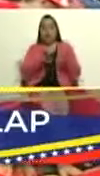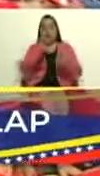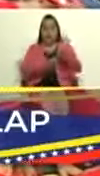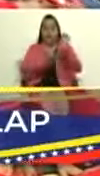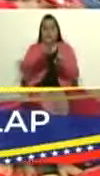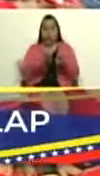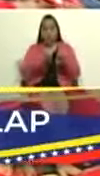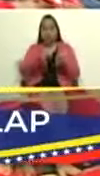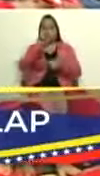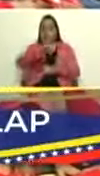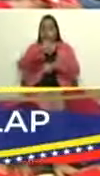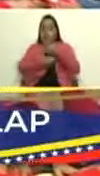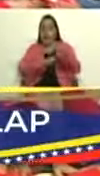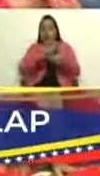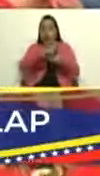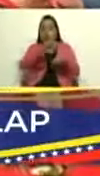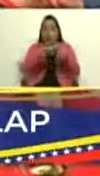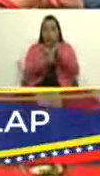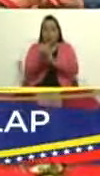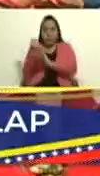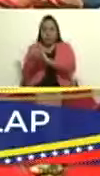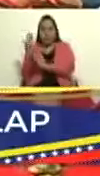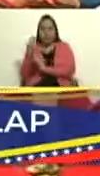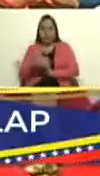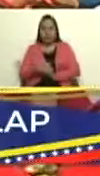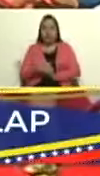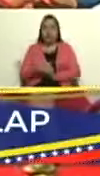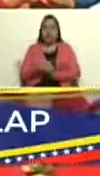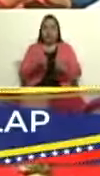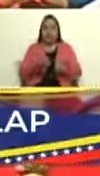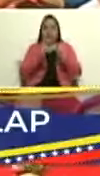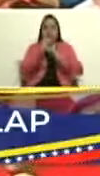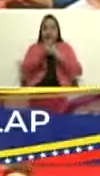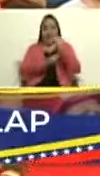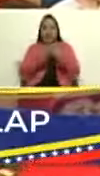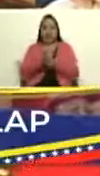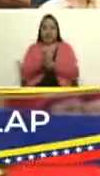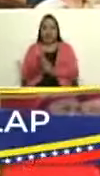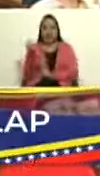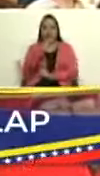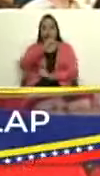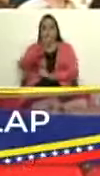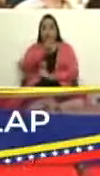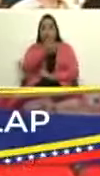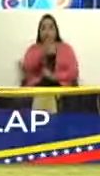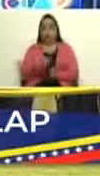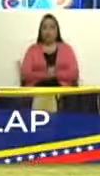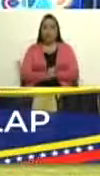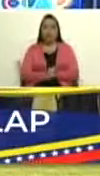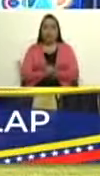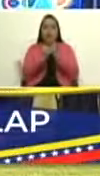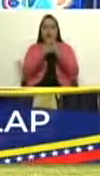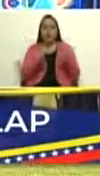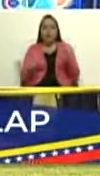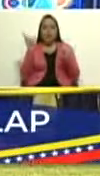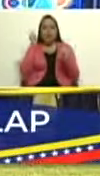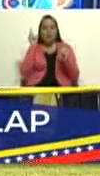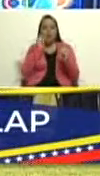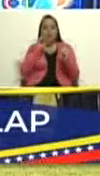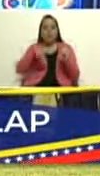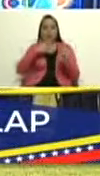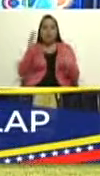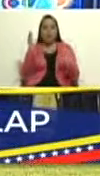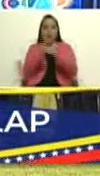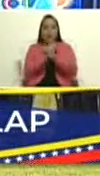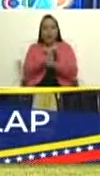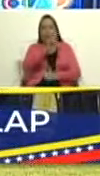producción se haya realizado. Nos va a permitir dar el reconocimiento en el mes de julio a todos aquellos compañeros que lograron cumplir en